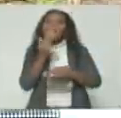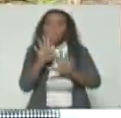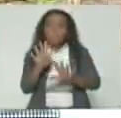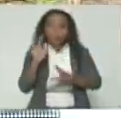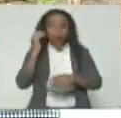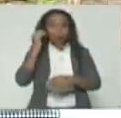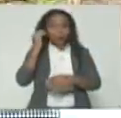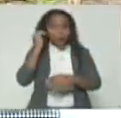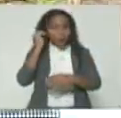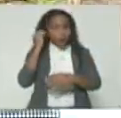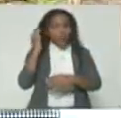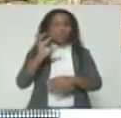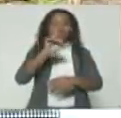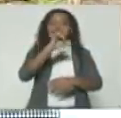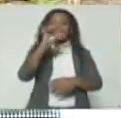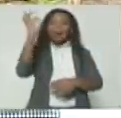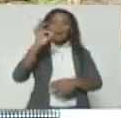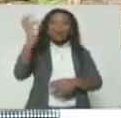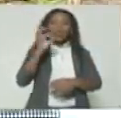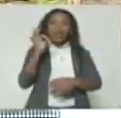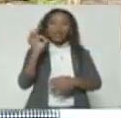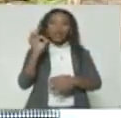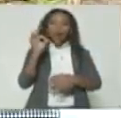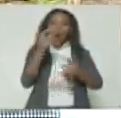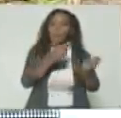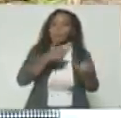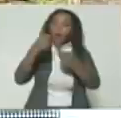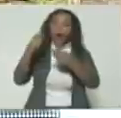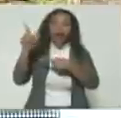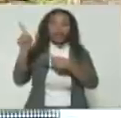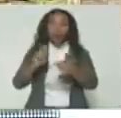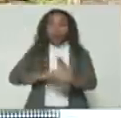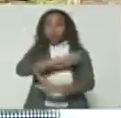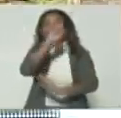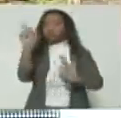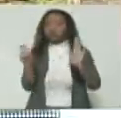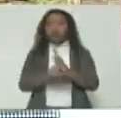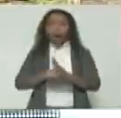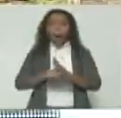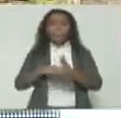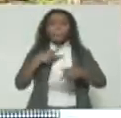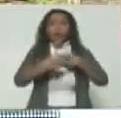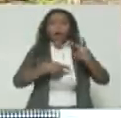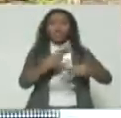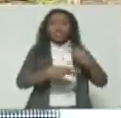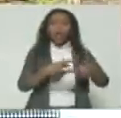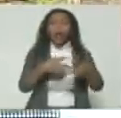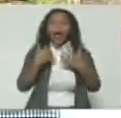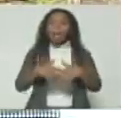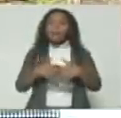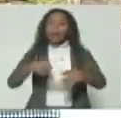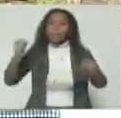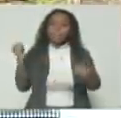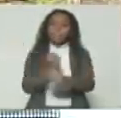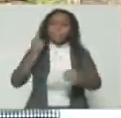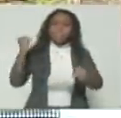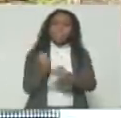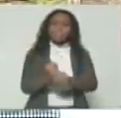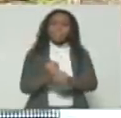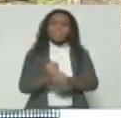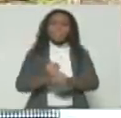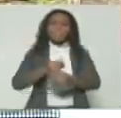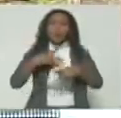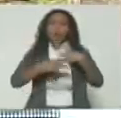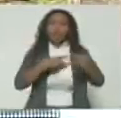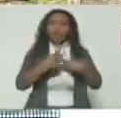prima 100% importada, bueno, está a plena capacidad de producción. Y las empresas que trabajan con materia prima de producción